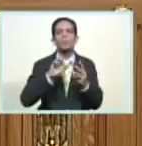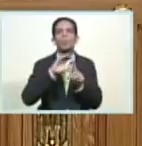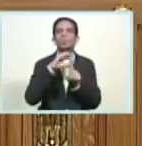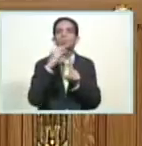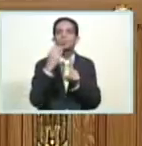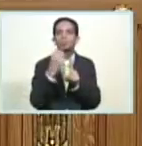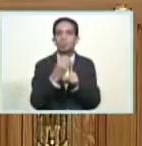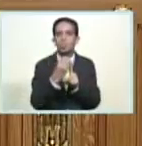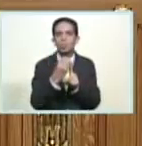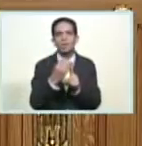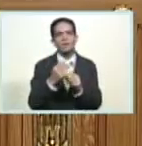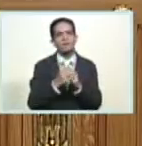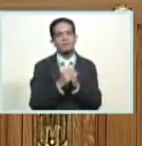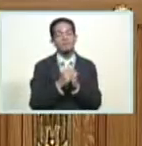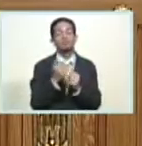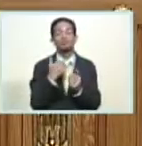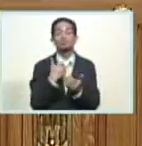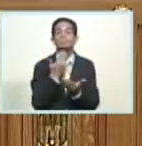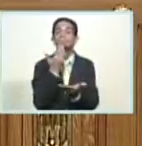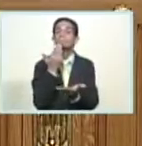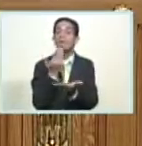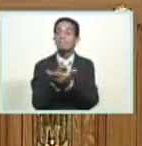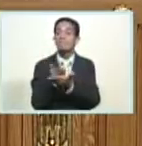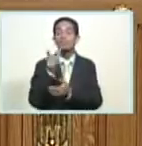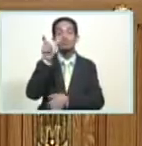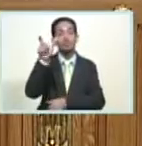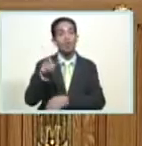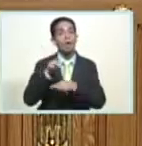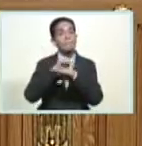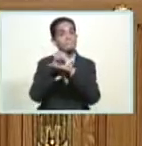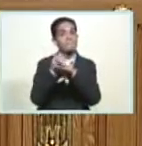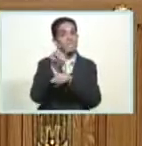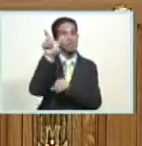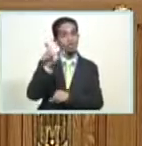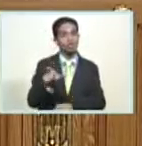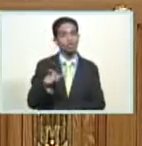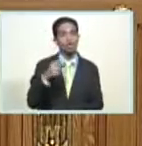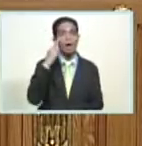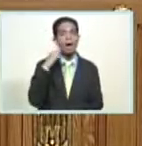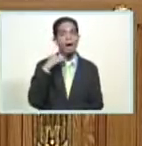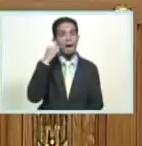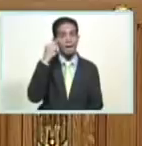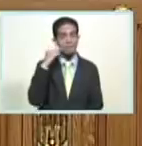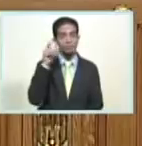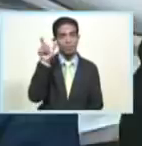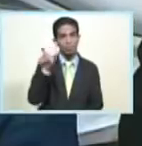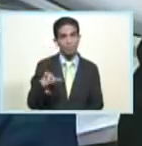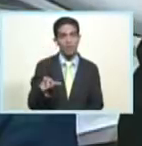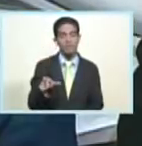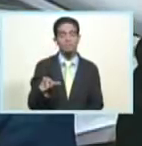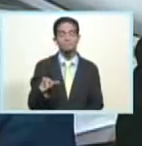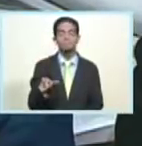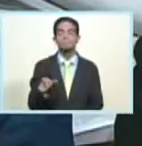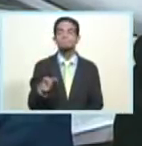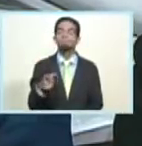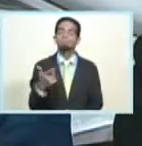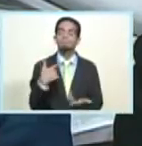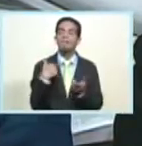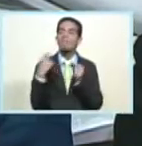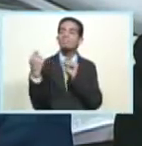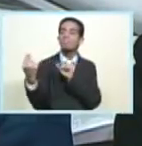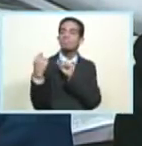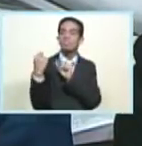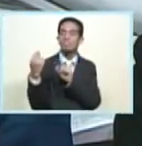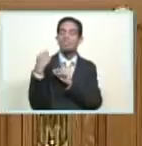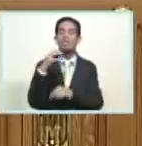Y he pedido al profesor Aristóbulo, ministro de Comuna, que organicemos un amplio diálogo social con